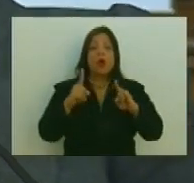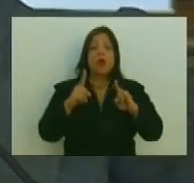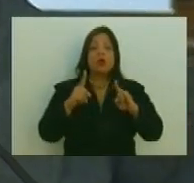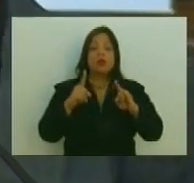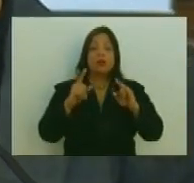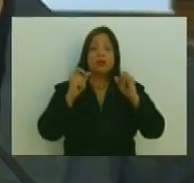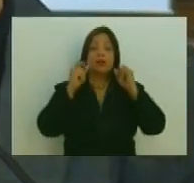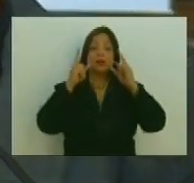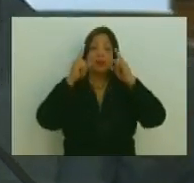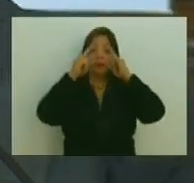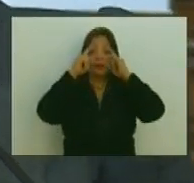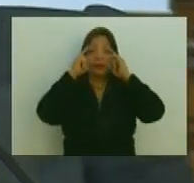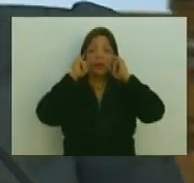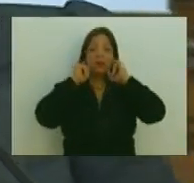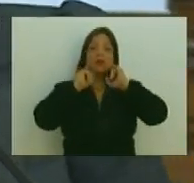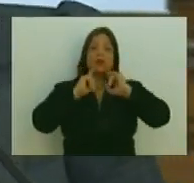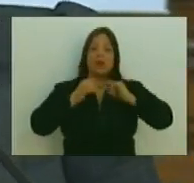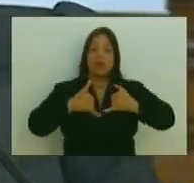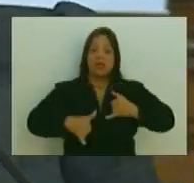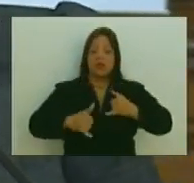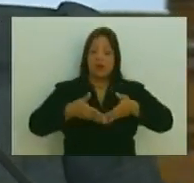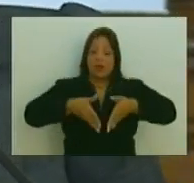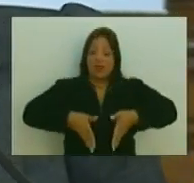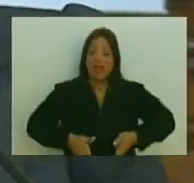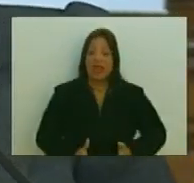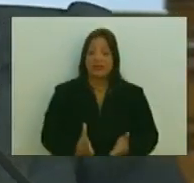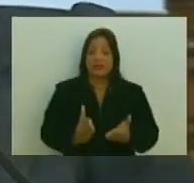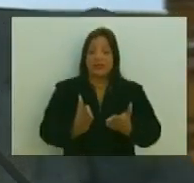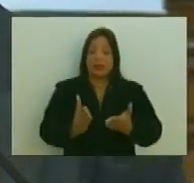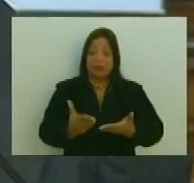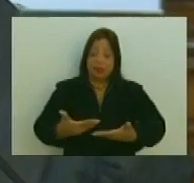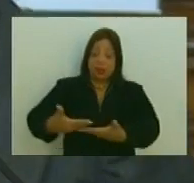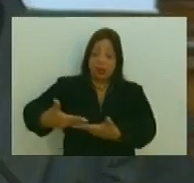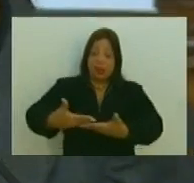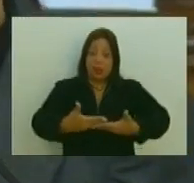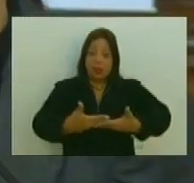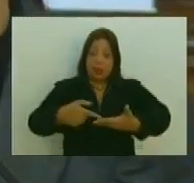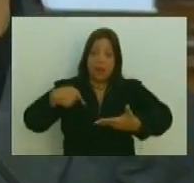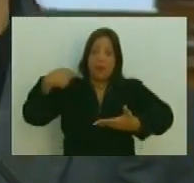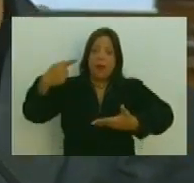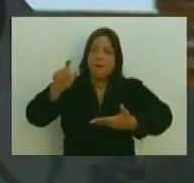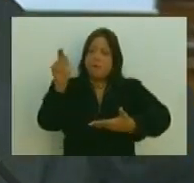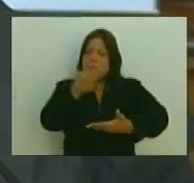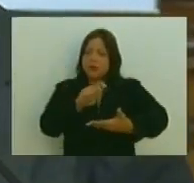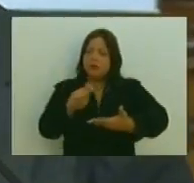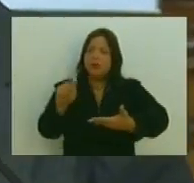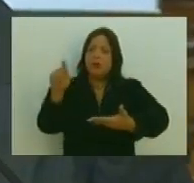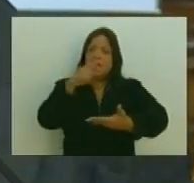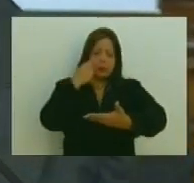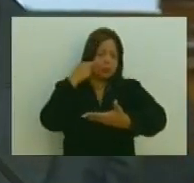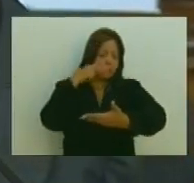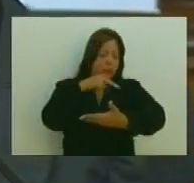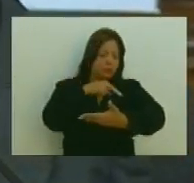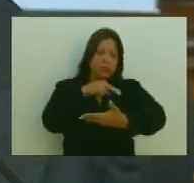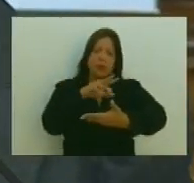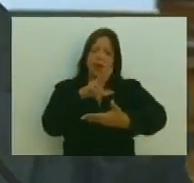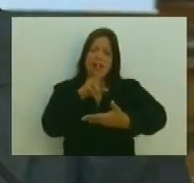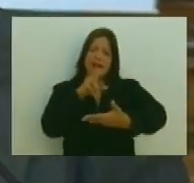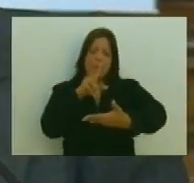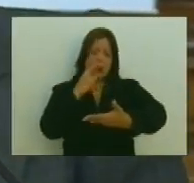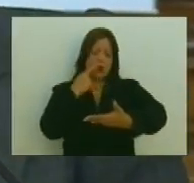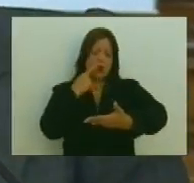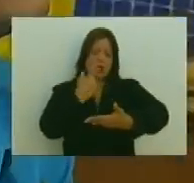enteramos cuando nuestros hijos nacen, van transcurriendo los meses. Nos damos cuenta de que algo